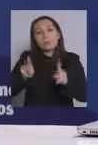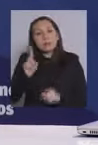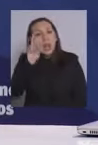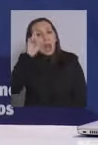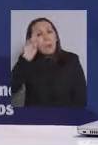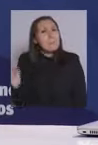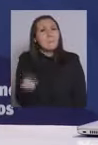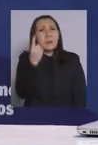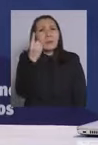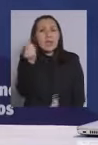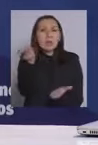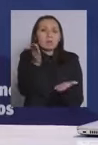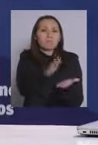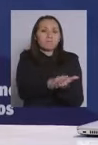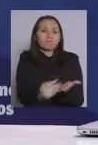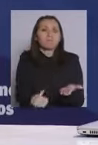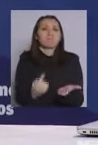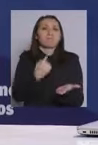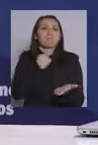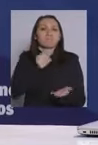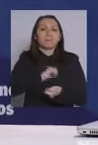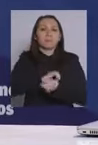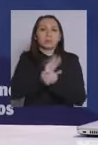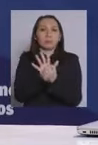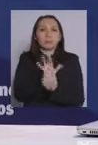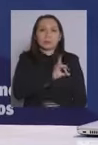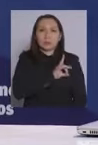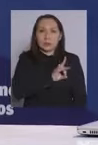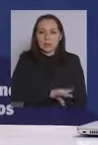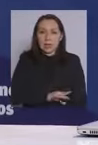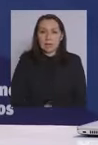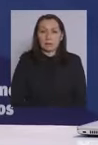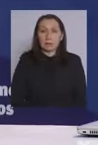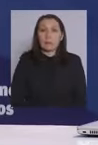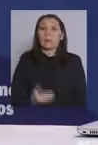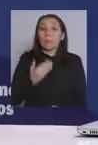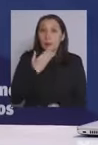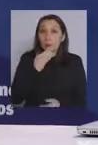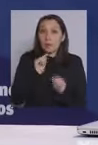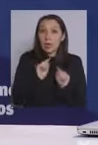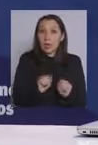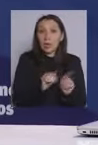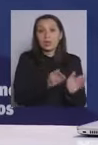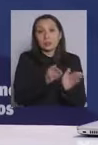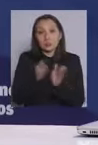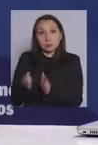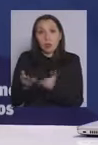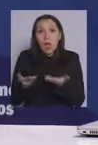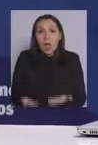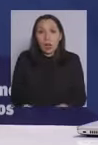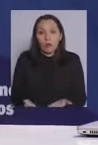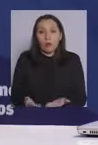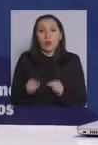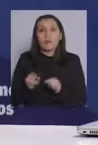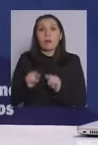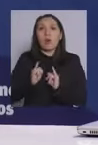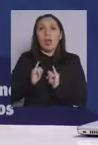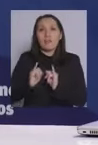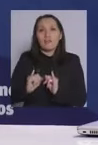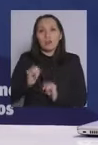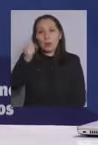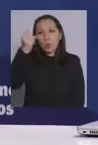primera víctima del coronavirus en Chile. Además de eso, pasamos en este momento al